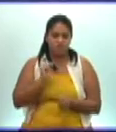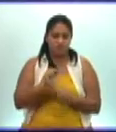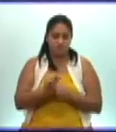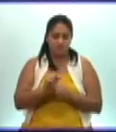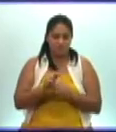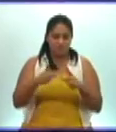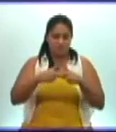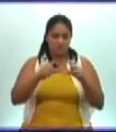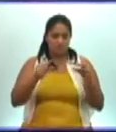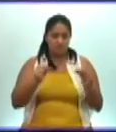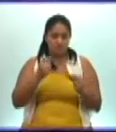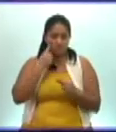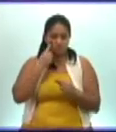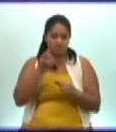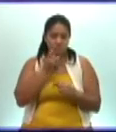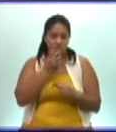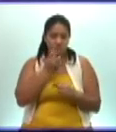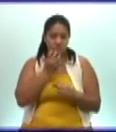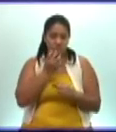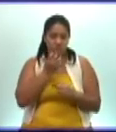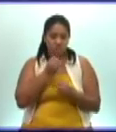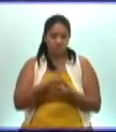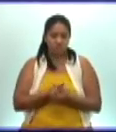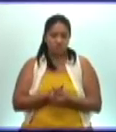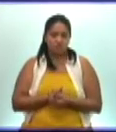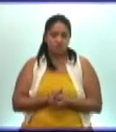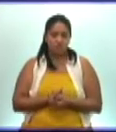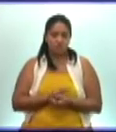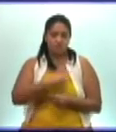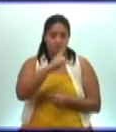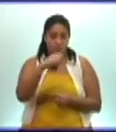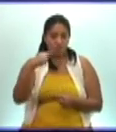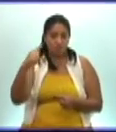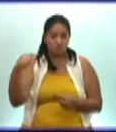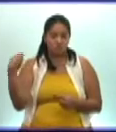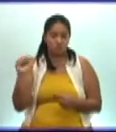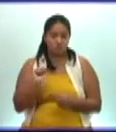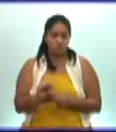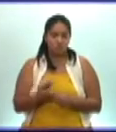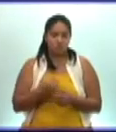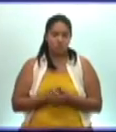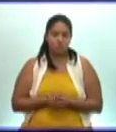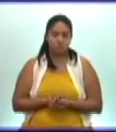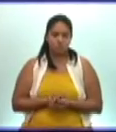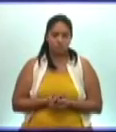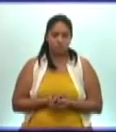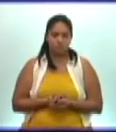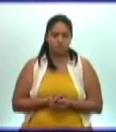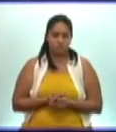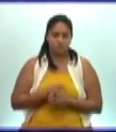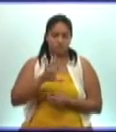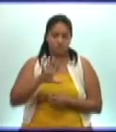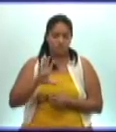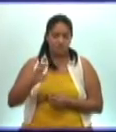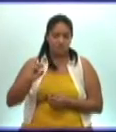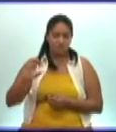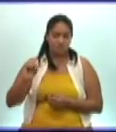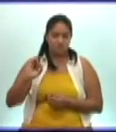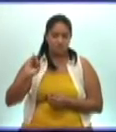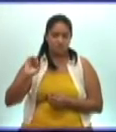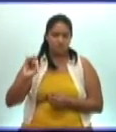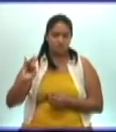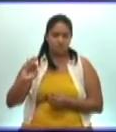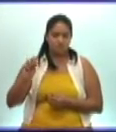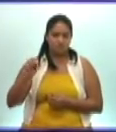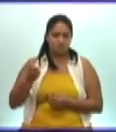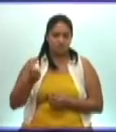ondas electromagnéticas interactúan con las moléculas de clorofila. Las ondas entre 492 y 577 nanómetros de longitud